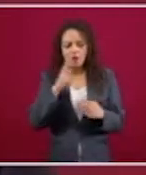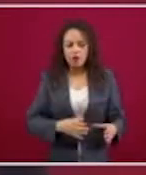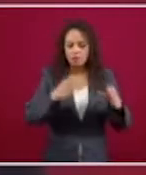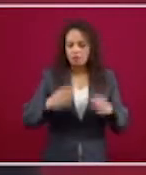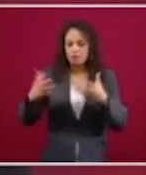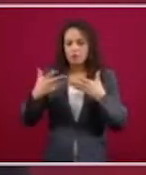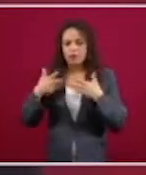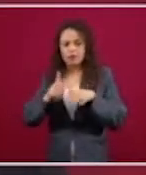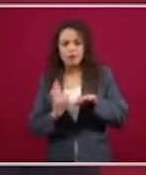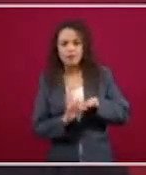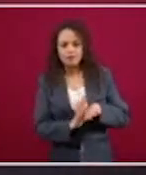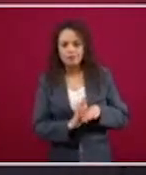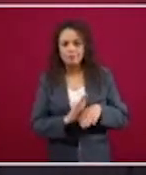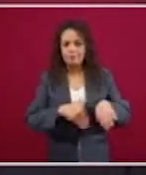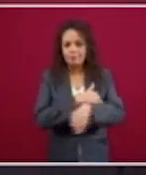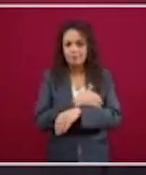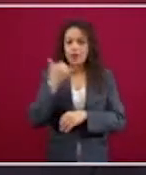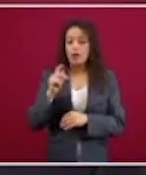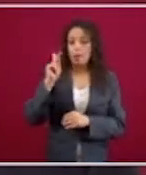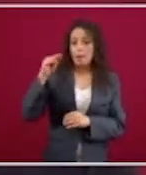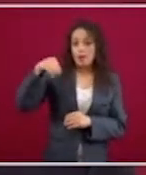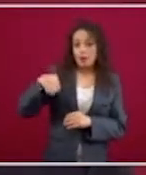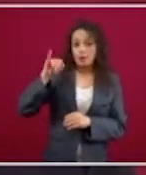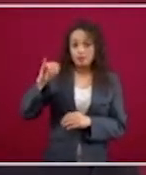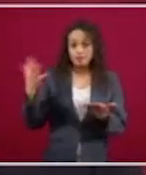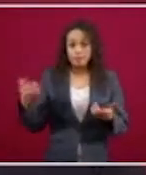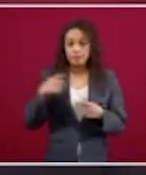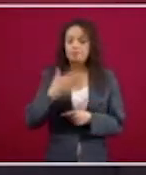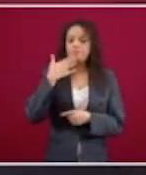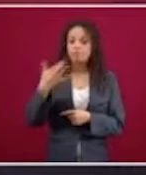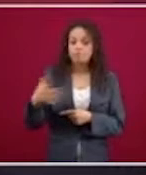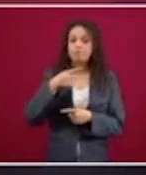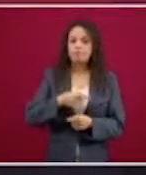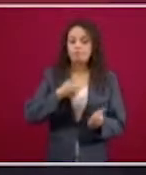con PMI que los embarques se hagan, que no